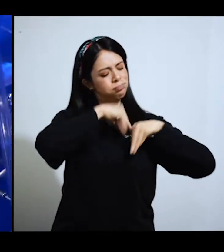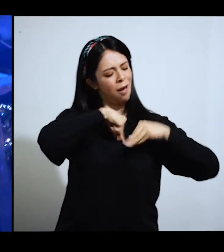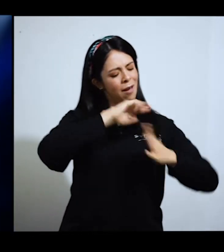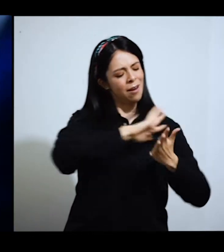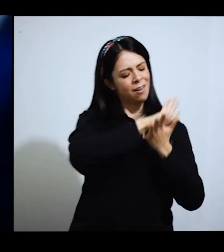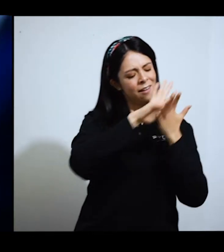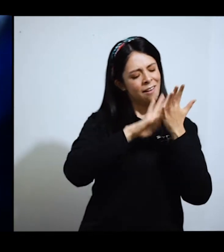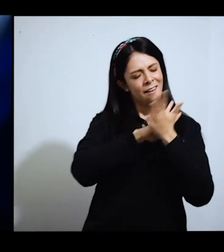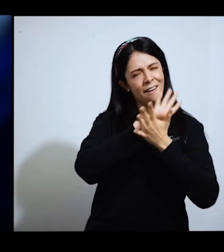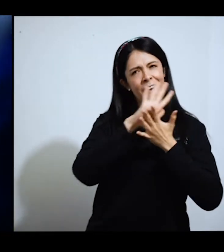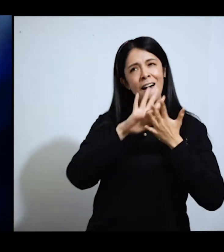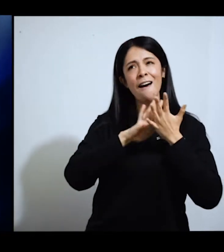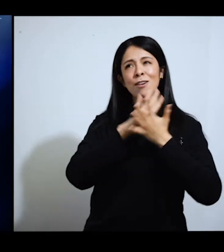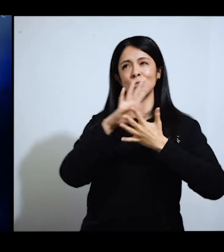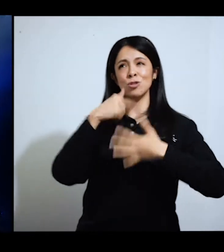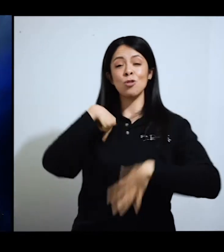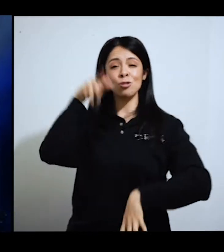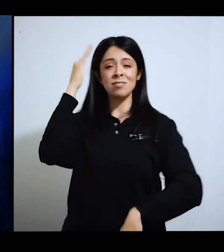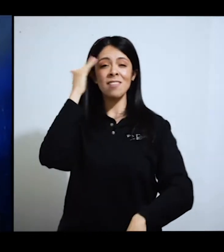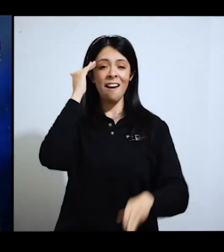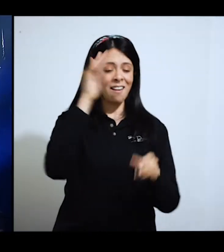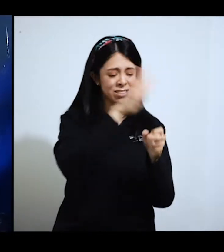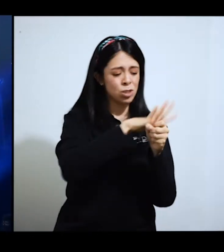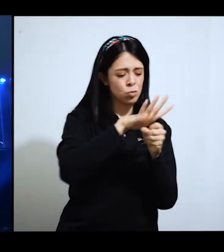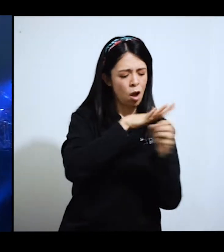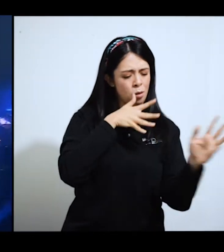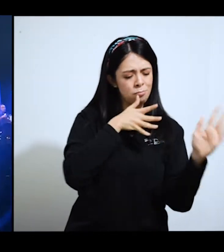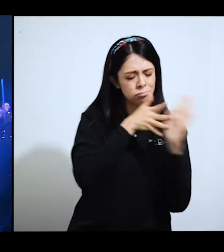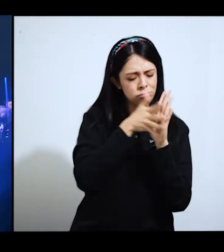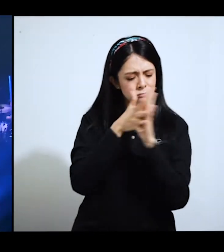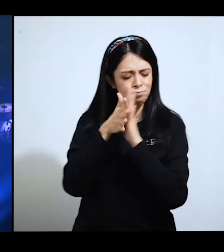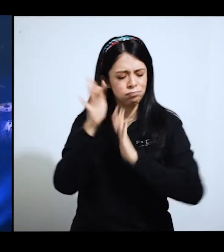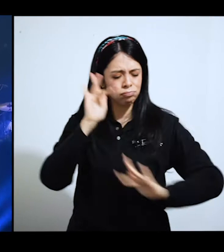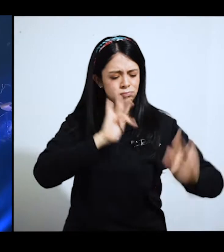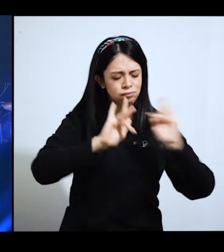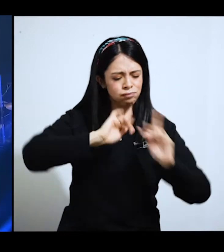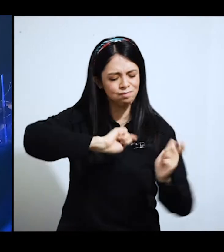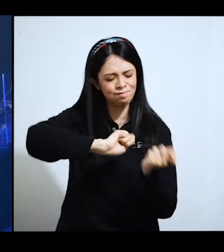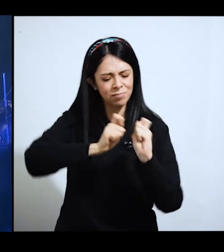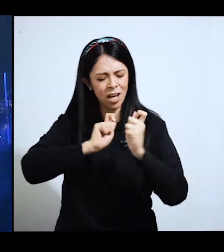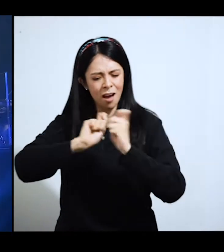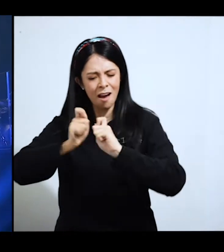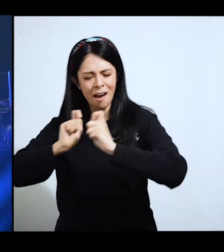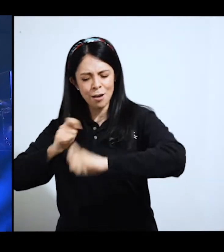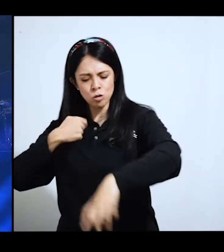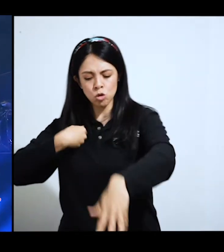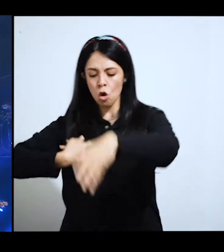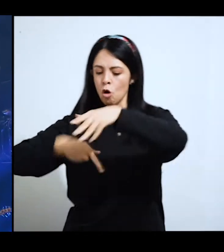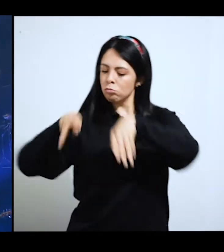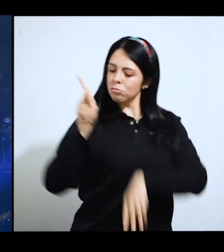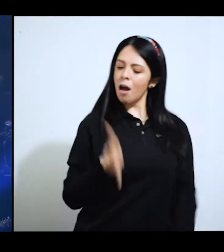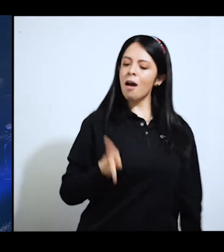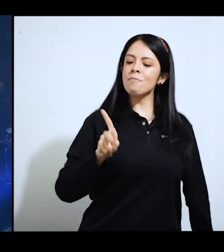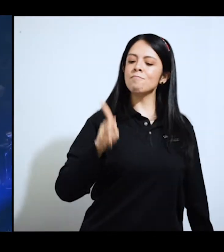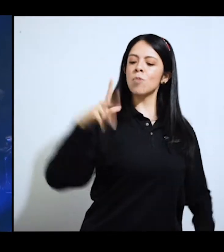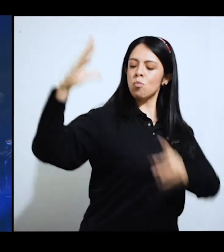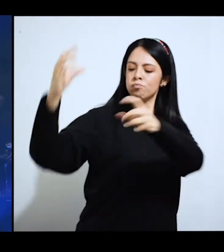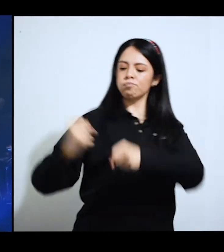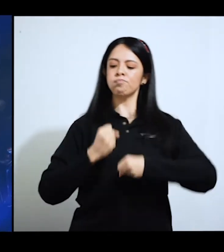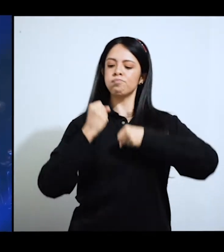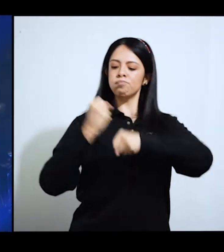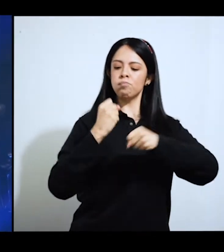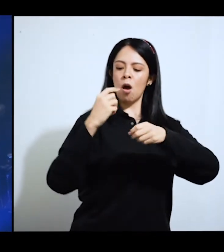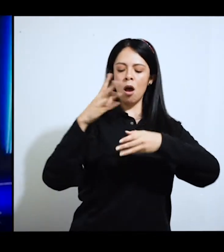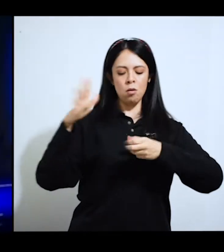Dios, cántalo. En mi boca todo va a cambiar, camino